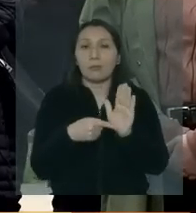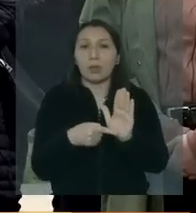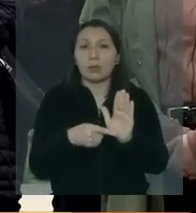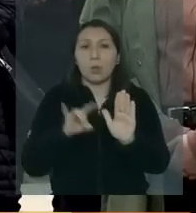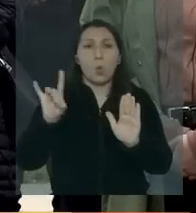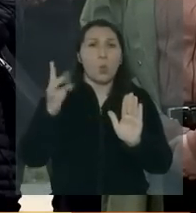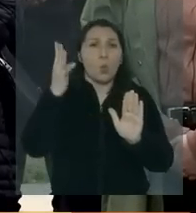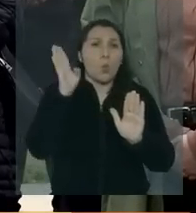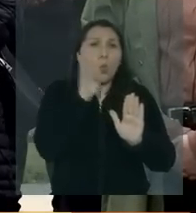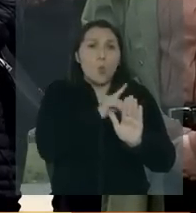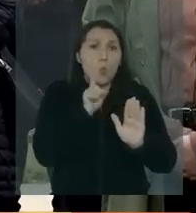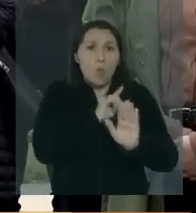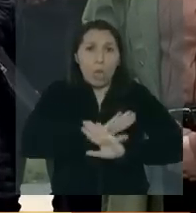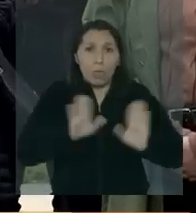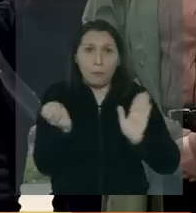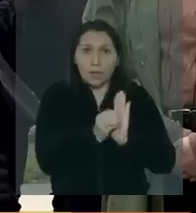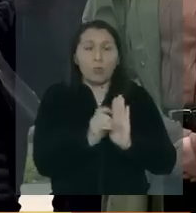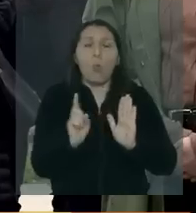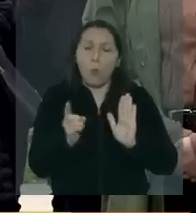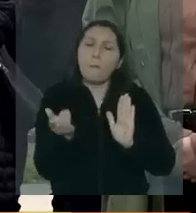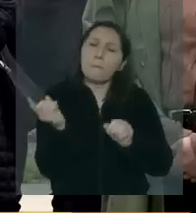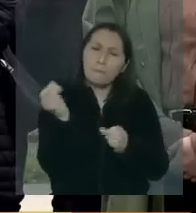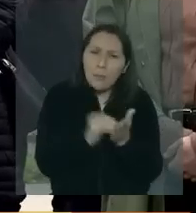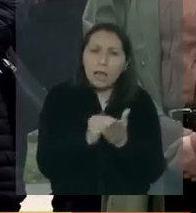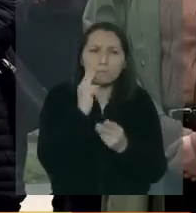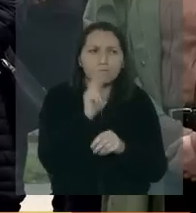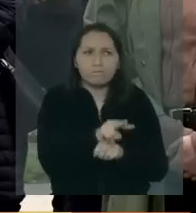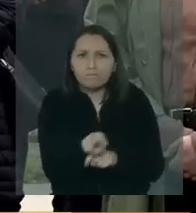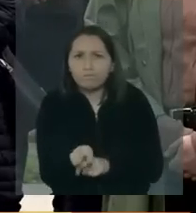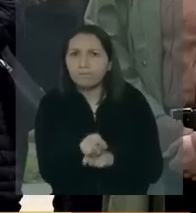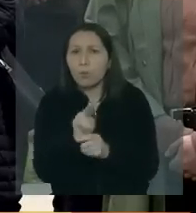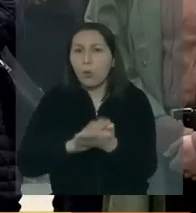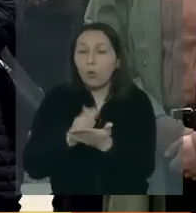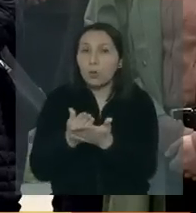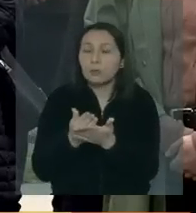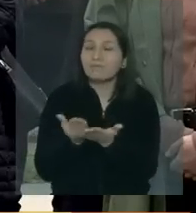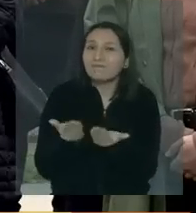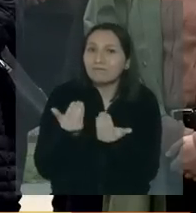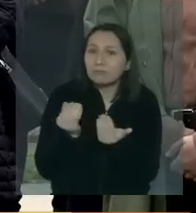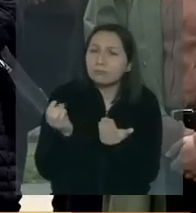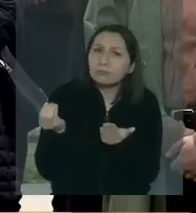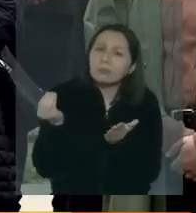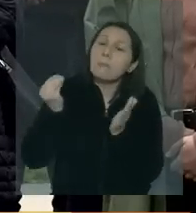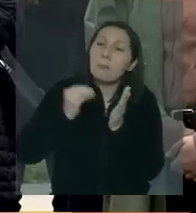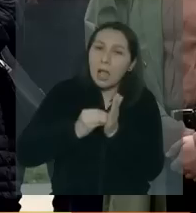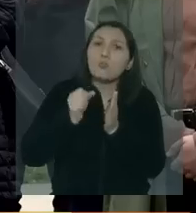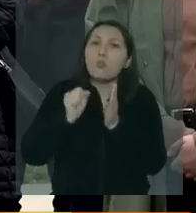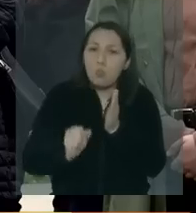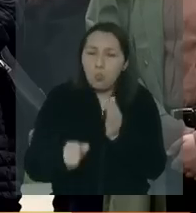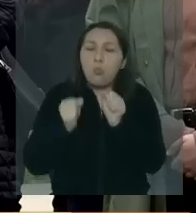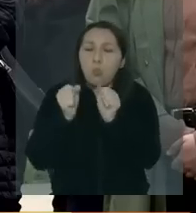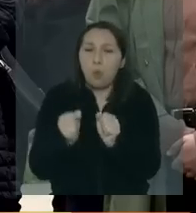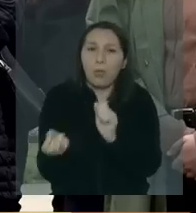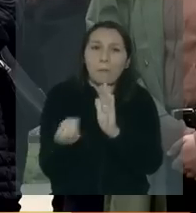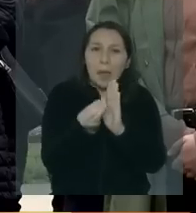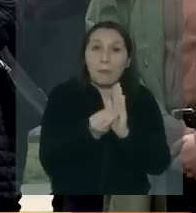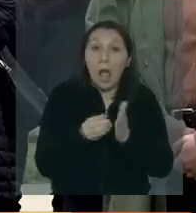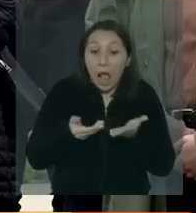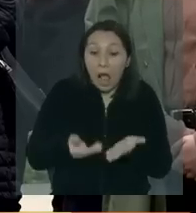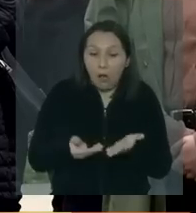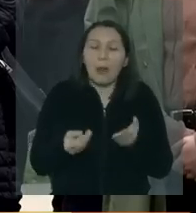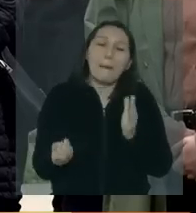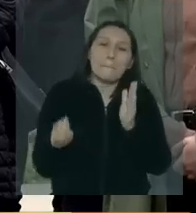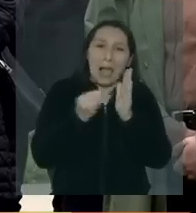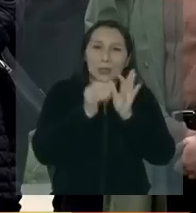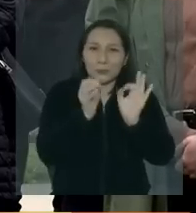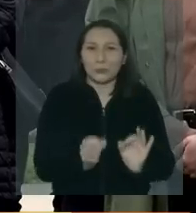no es lo último que vamos a hacer, vamos a seguir monitoreando la situación, y si se requiere vamos a agregar nuevas medidas, que es lo que estamos